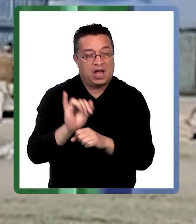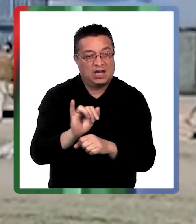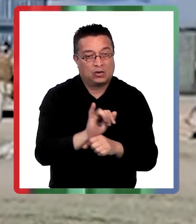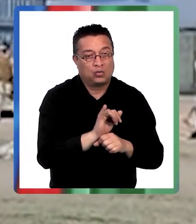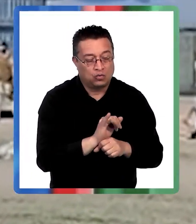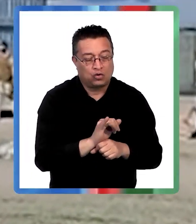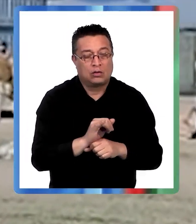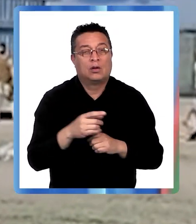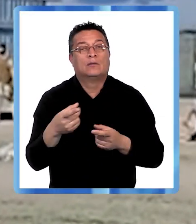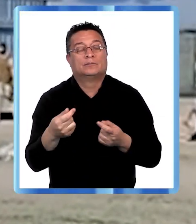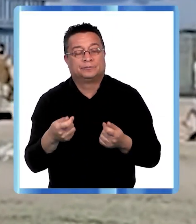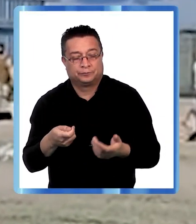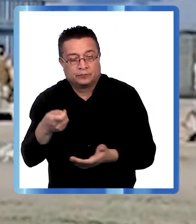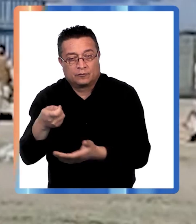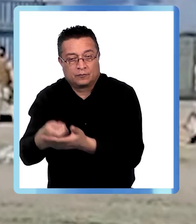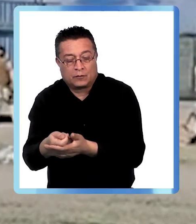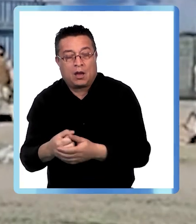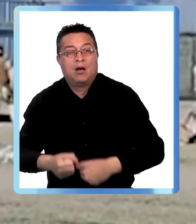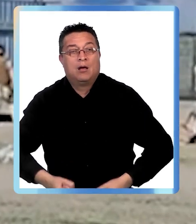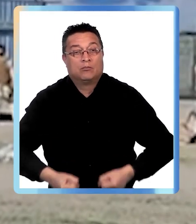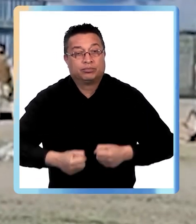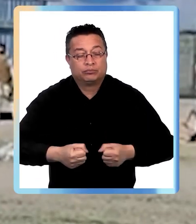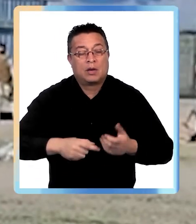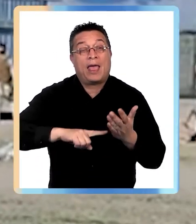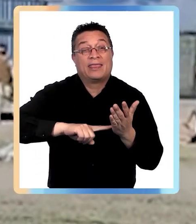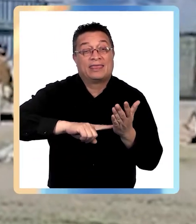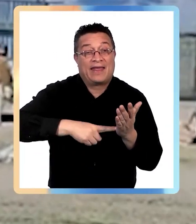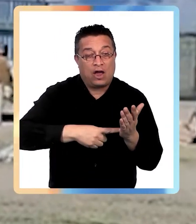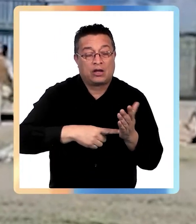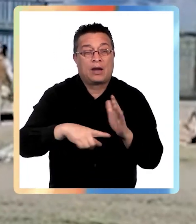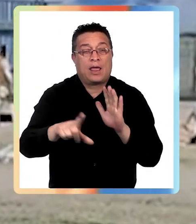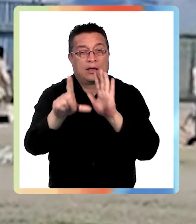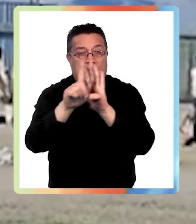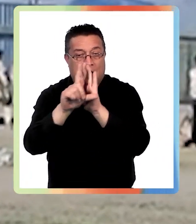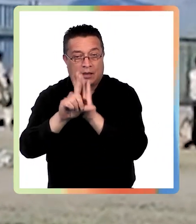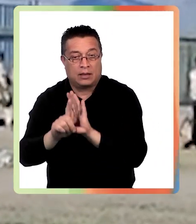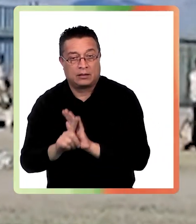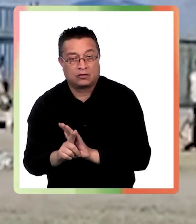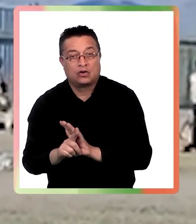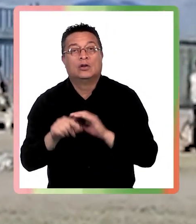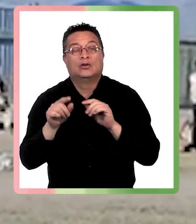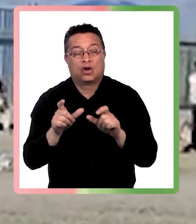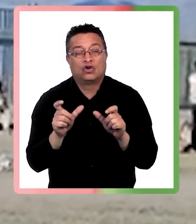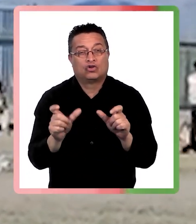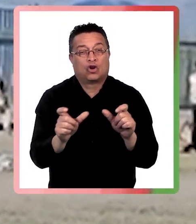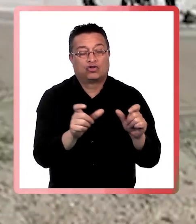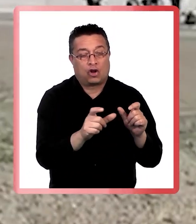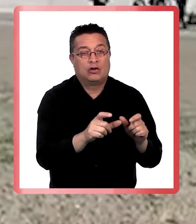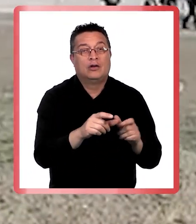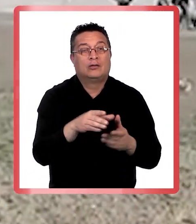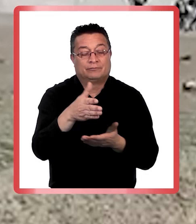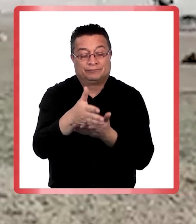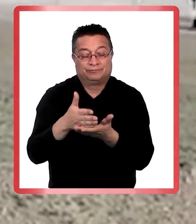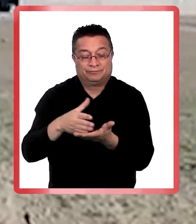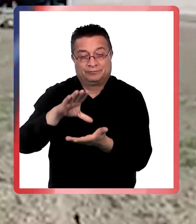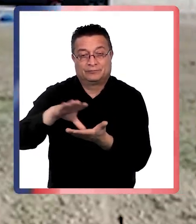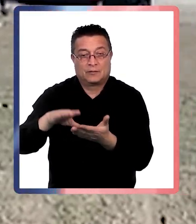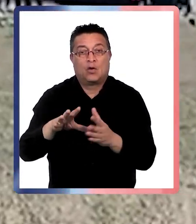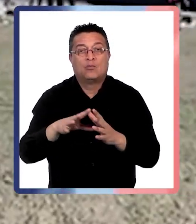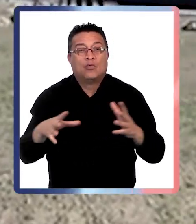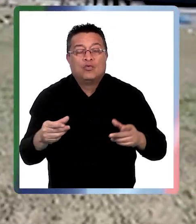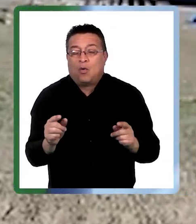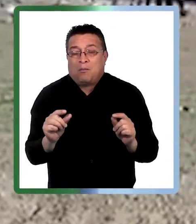institucionalidad, de recursos, de capacidades, de tecnología, de legislación para el control de la frontera era